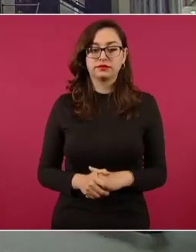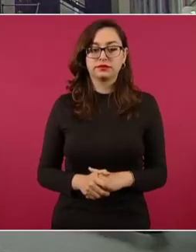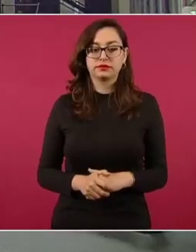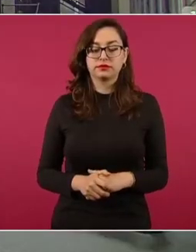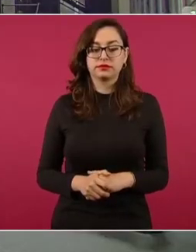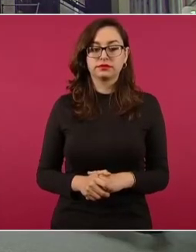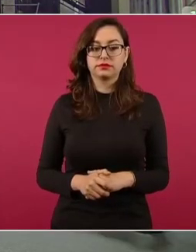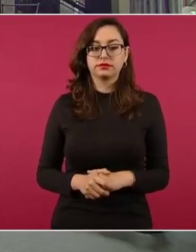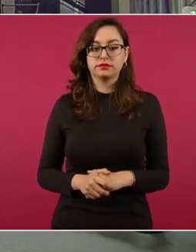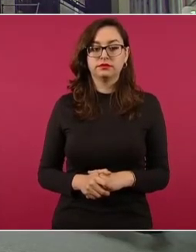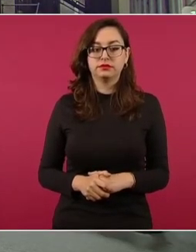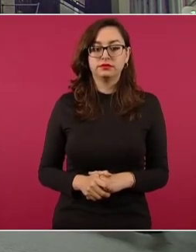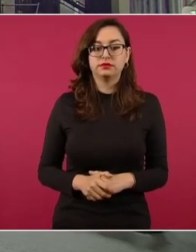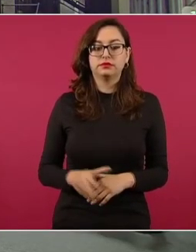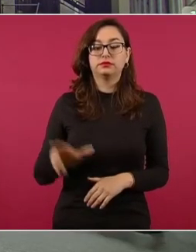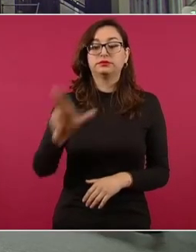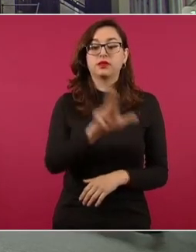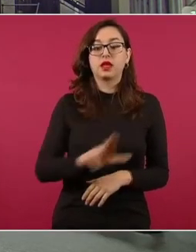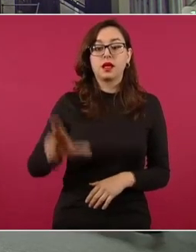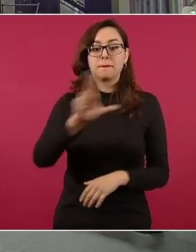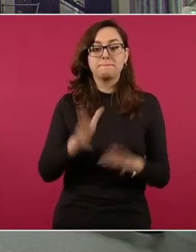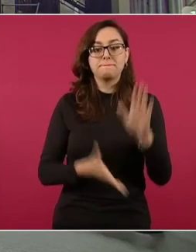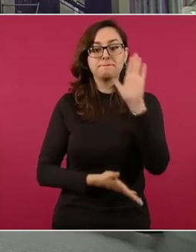Vamos el martes a Tamaulipas,